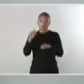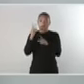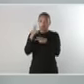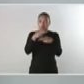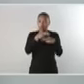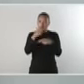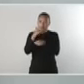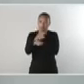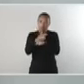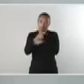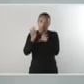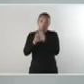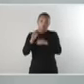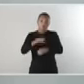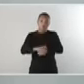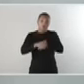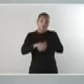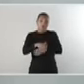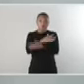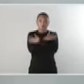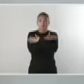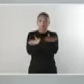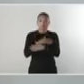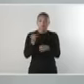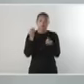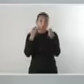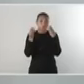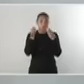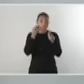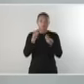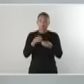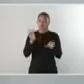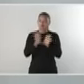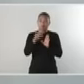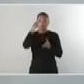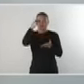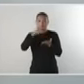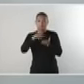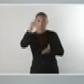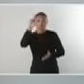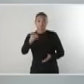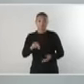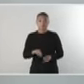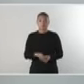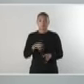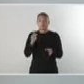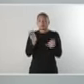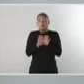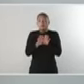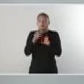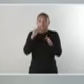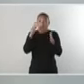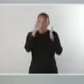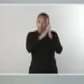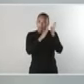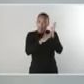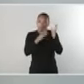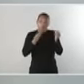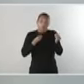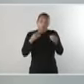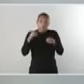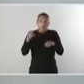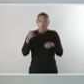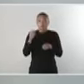abrazos y casi que besos no les creas Mira estas son muchas iniciativas votadas por